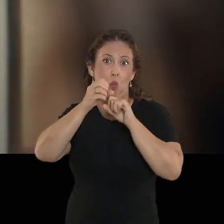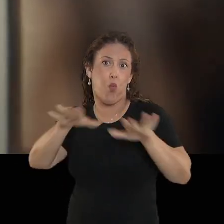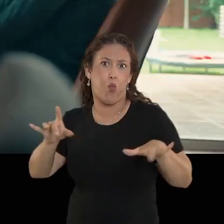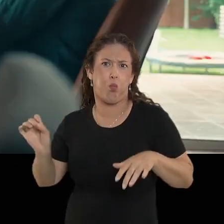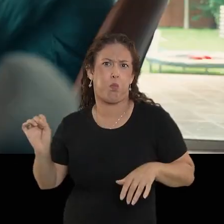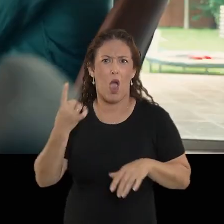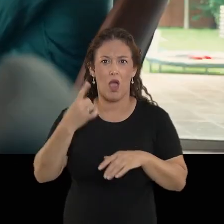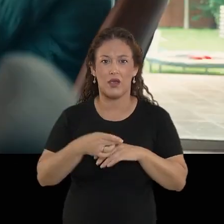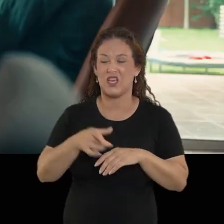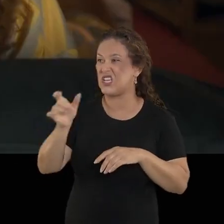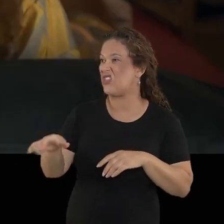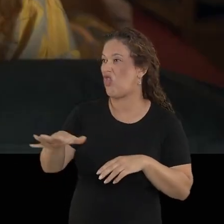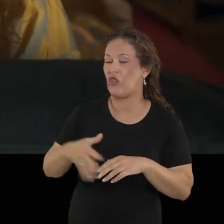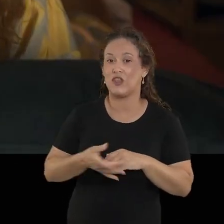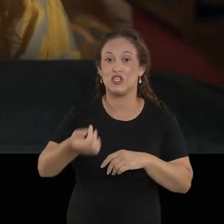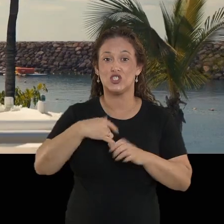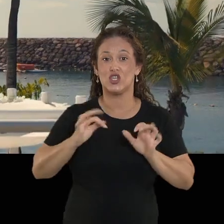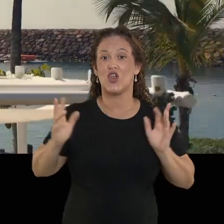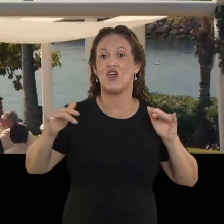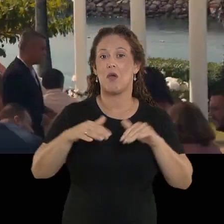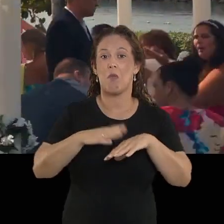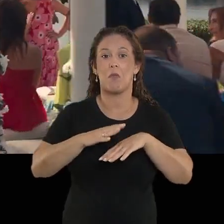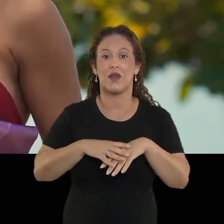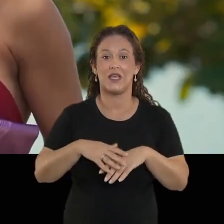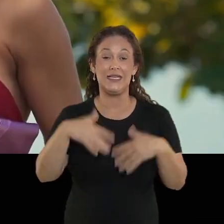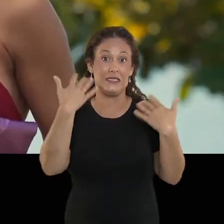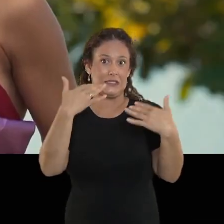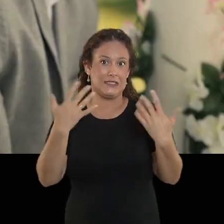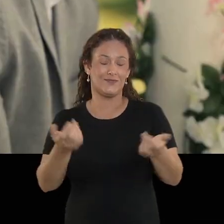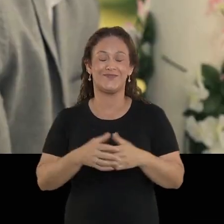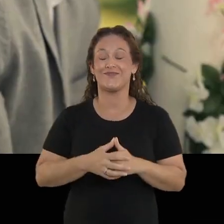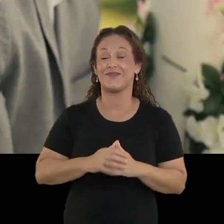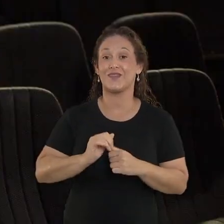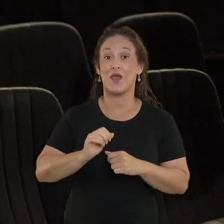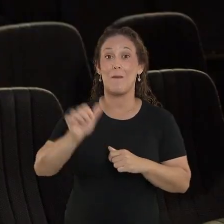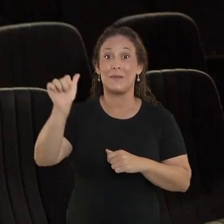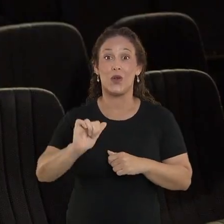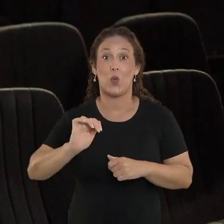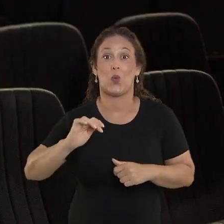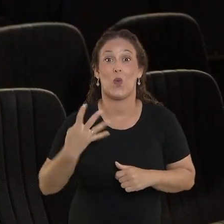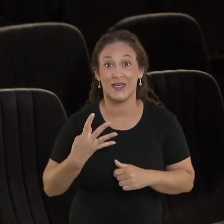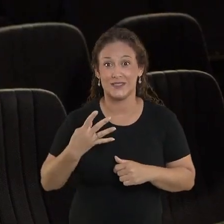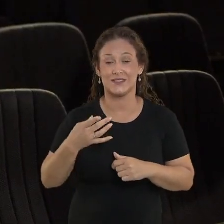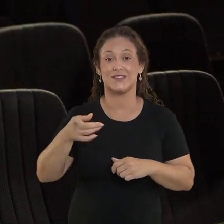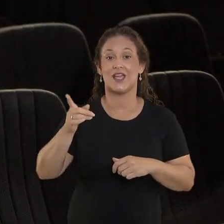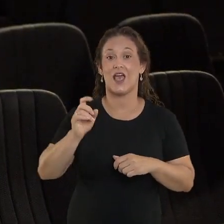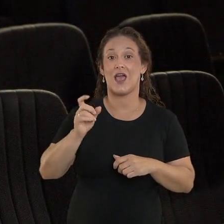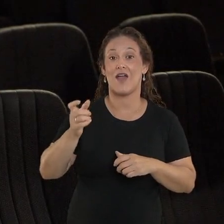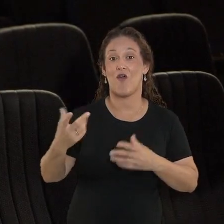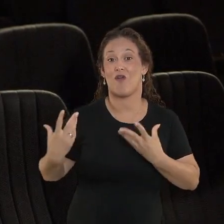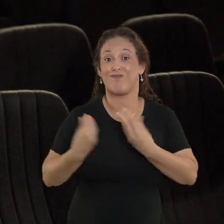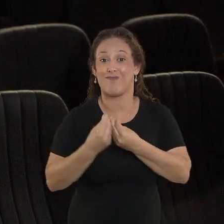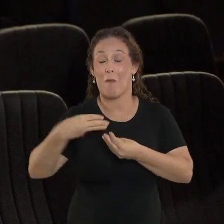Trending topic. ¿De dónde ha sacado este tío? Estamos aquí reunidos para... Esta cuarta entrega vuelve a tener